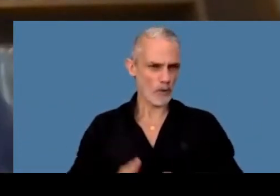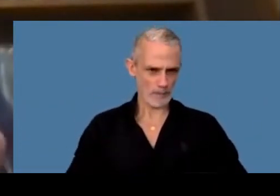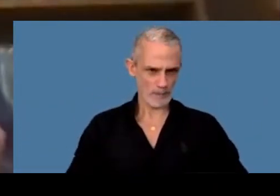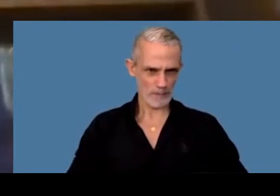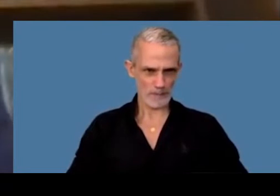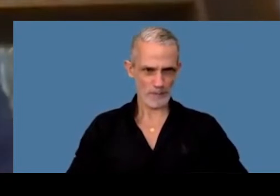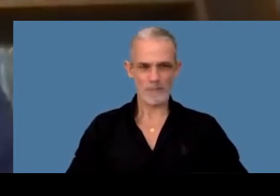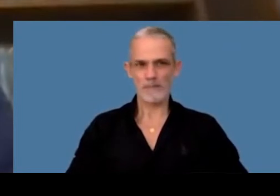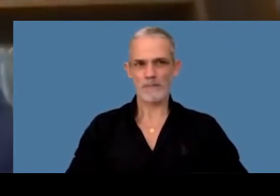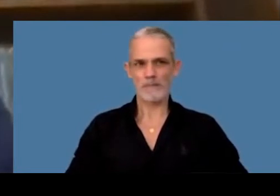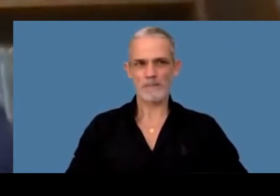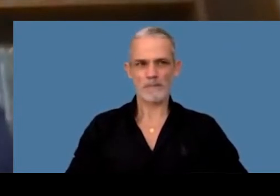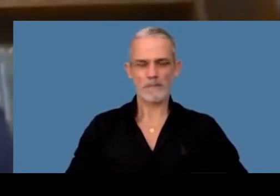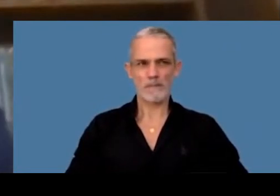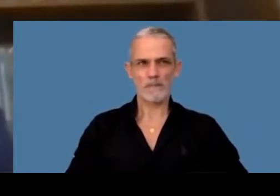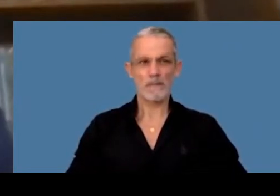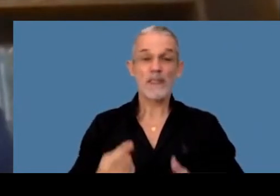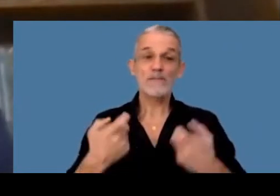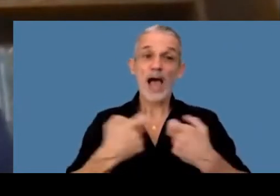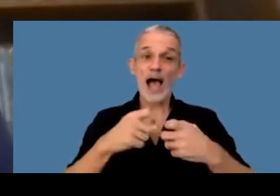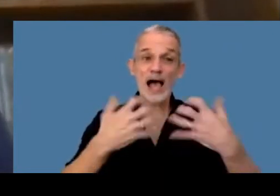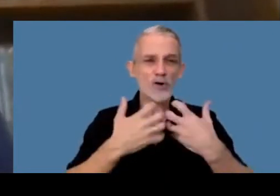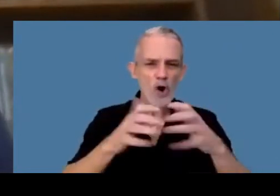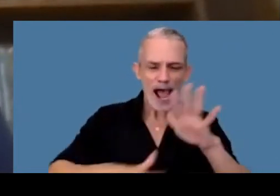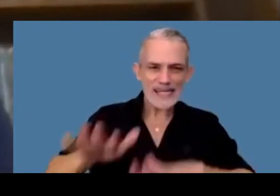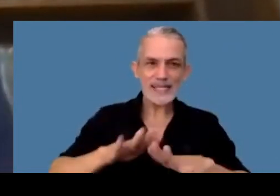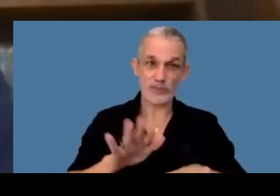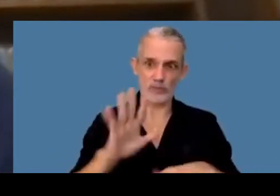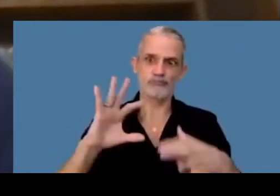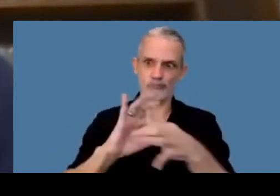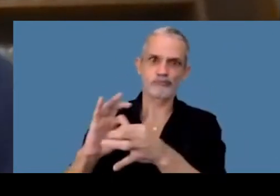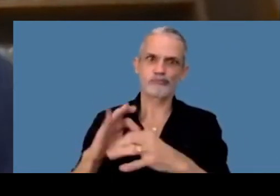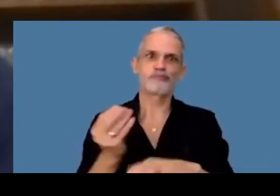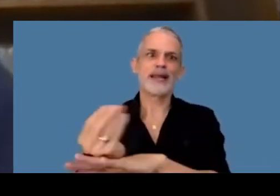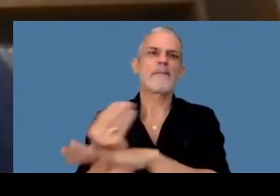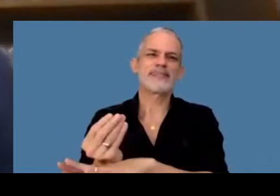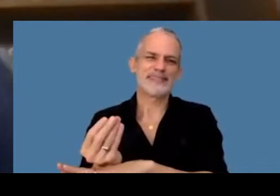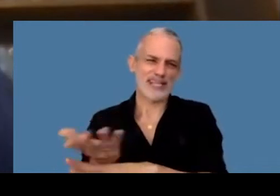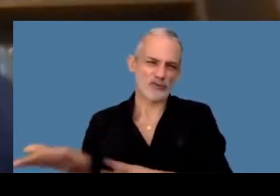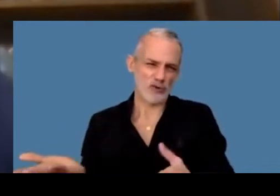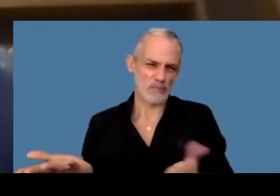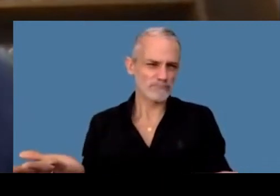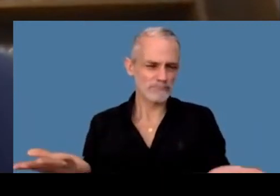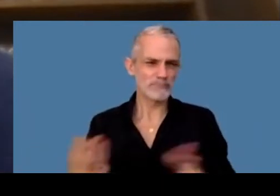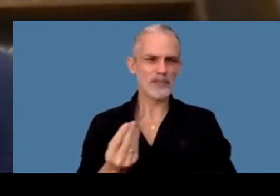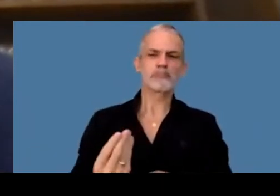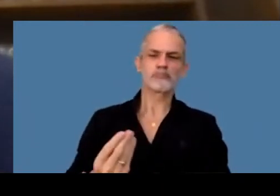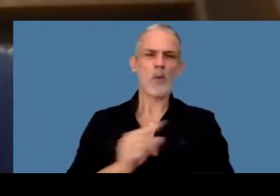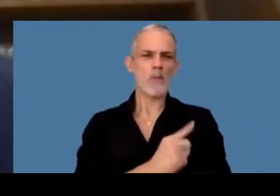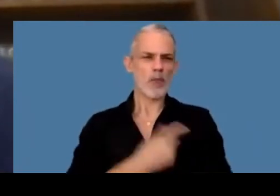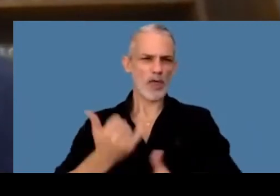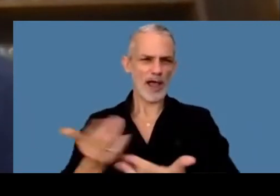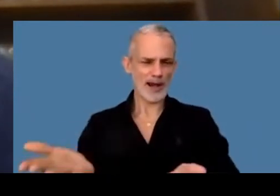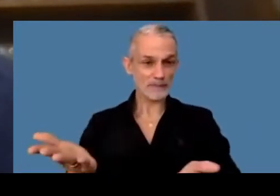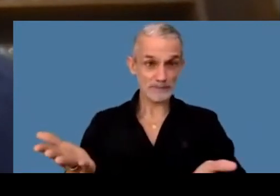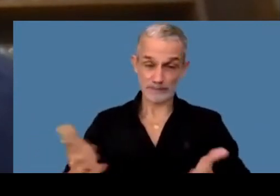La organización tiene que ver con la representación. Y obviamente, ya lo adelanto, porque se van a dar cuenta